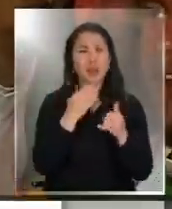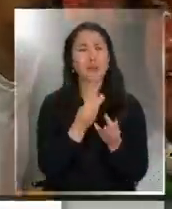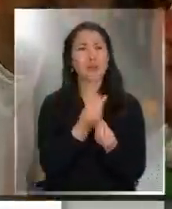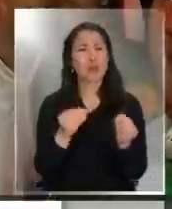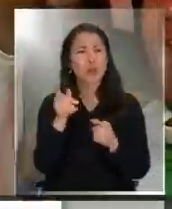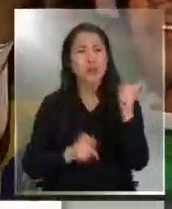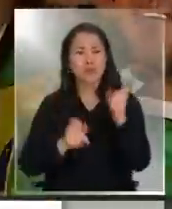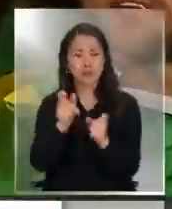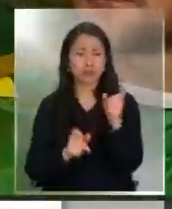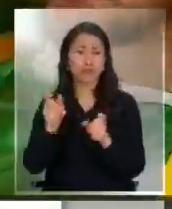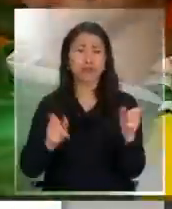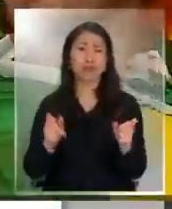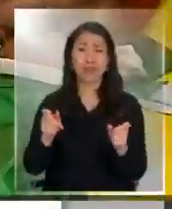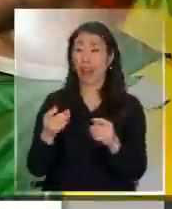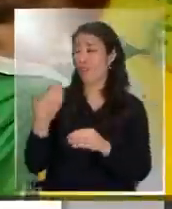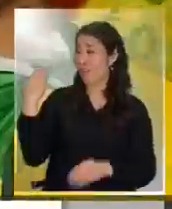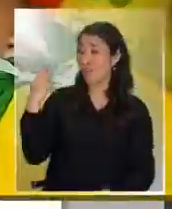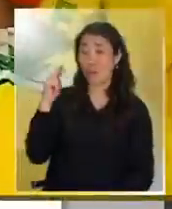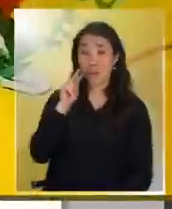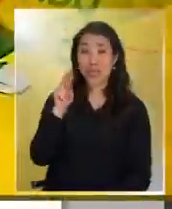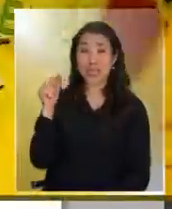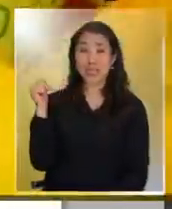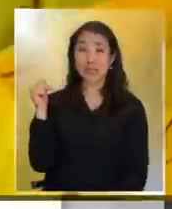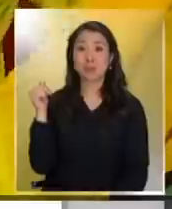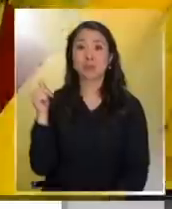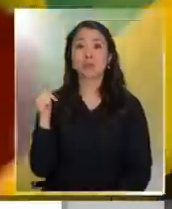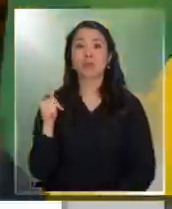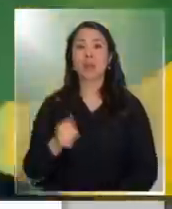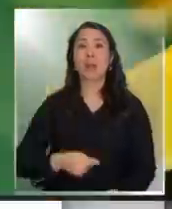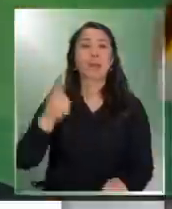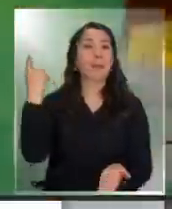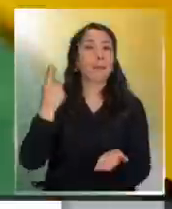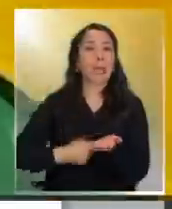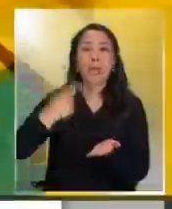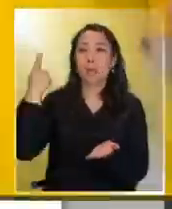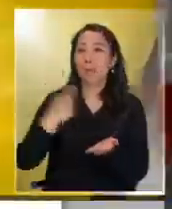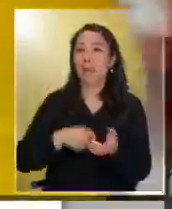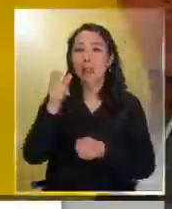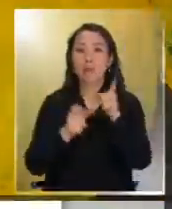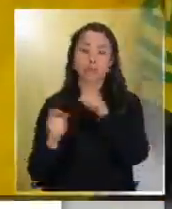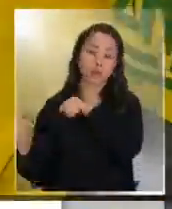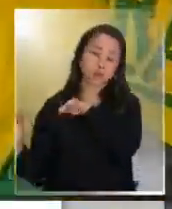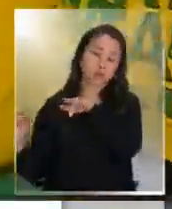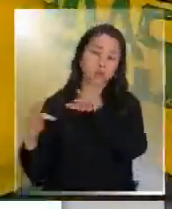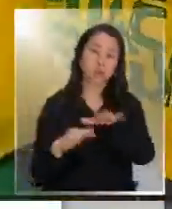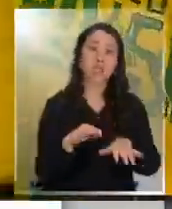que hay hacia el fondo de la calle. Son miles de personas las que han llegado.